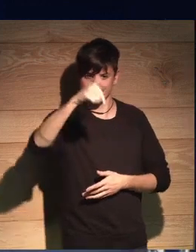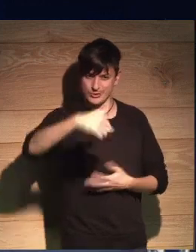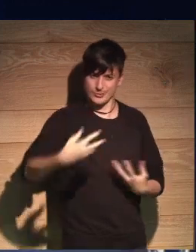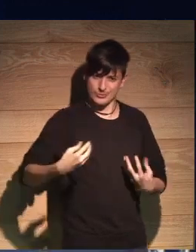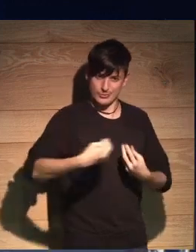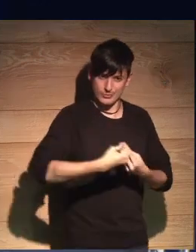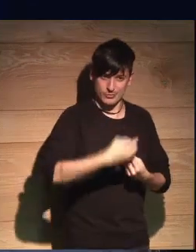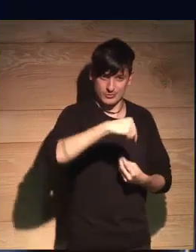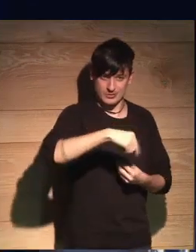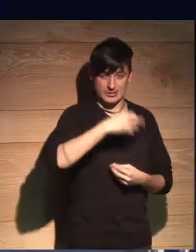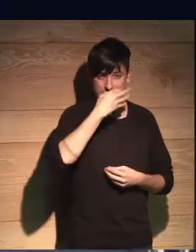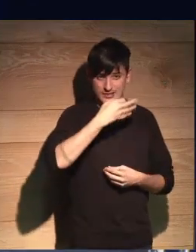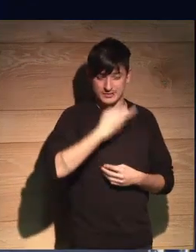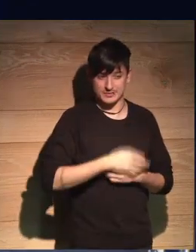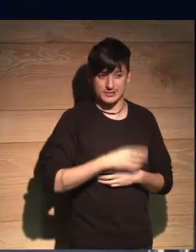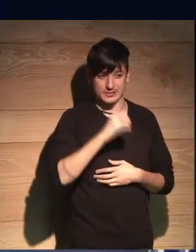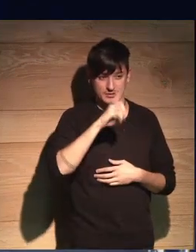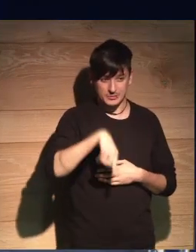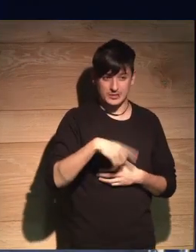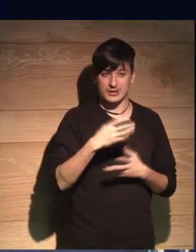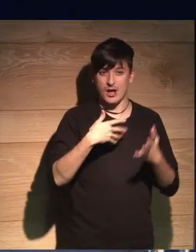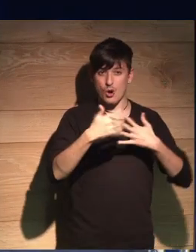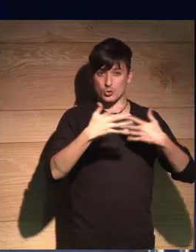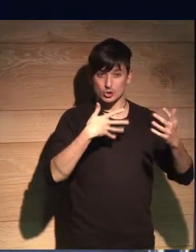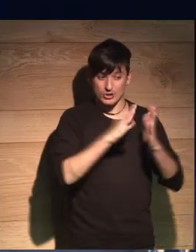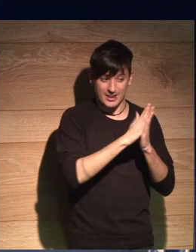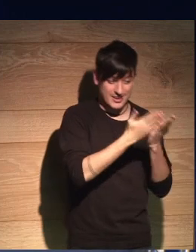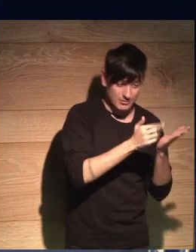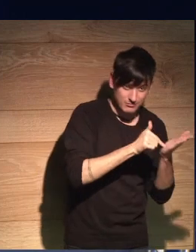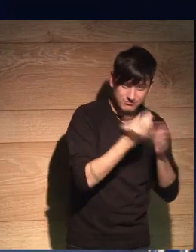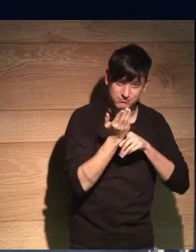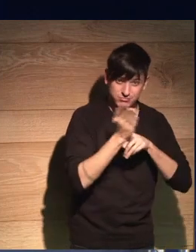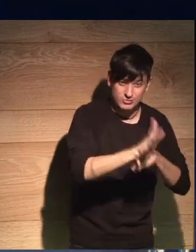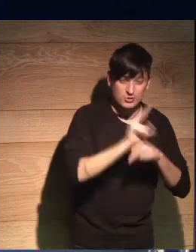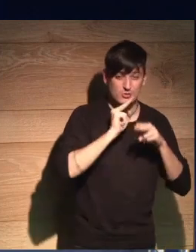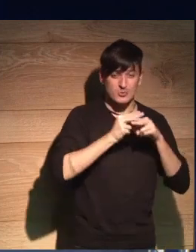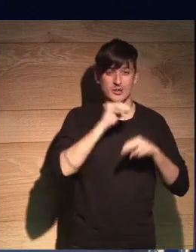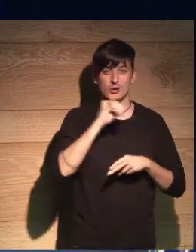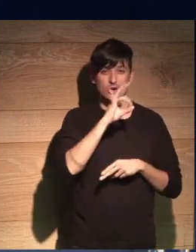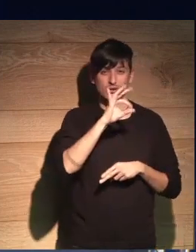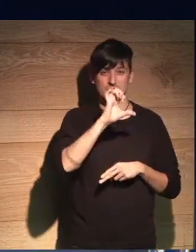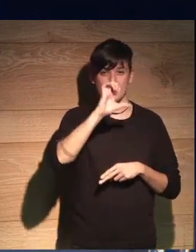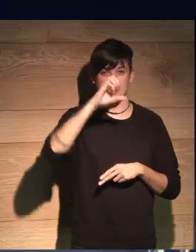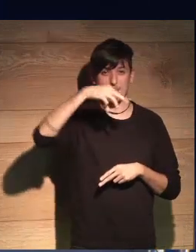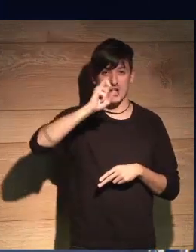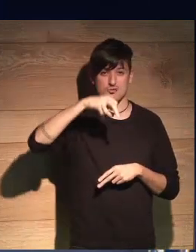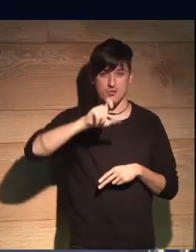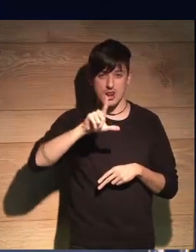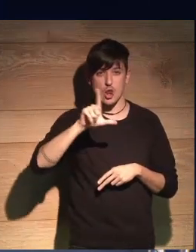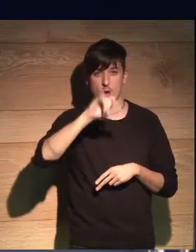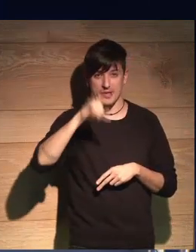tarde y especialmente al autor de este libro que hoy vamos a presentar, que es José Manuel López Nicolás. Él